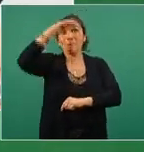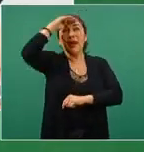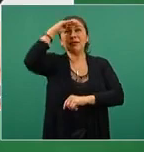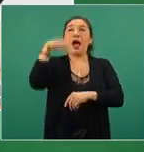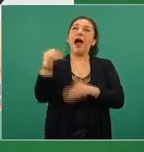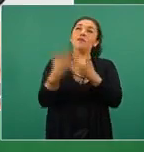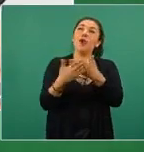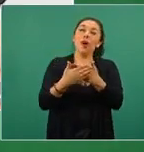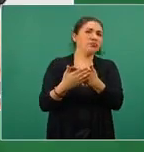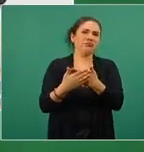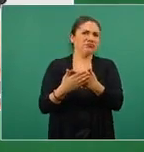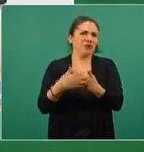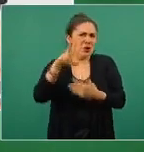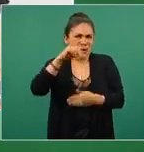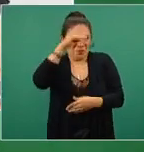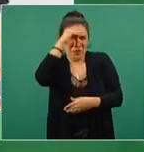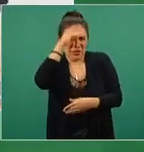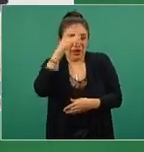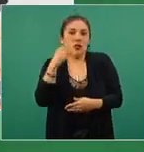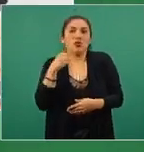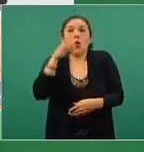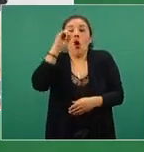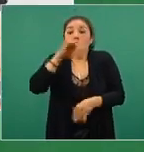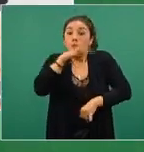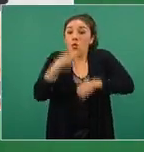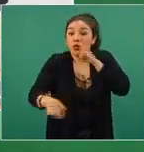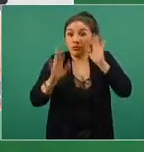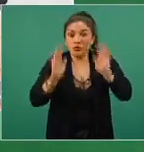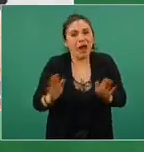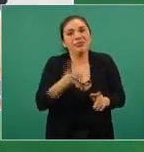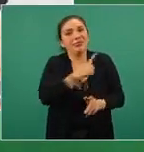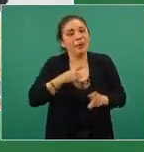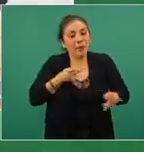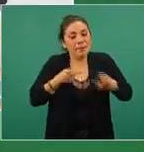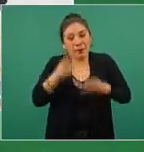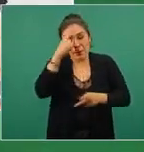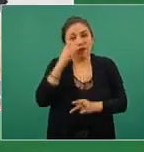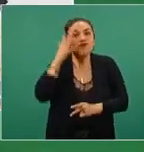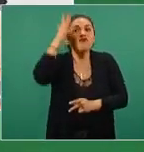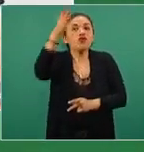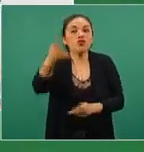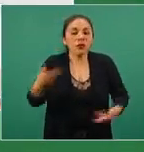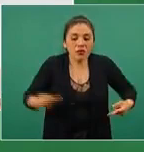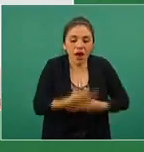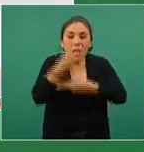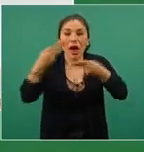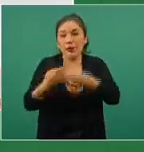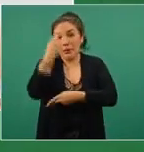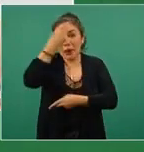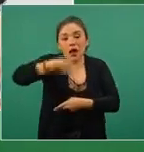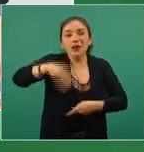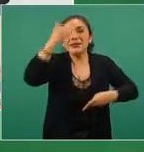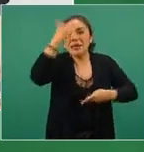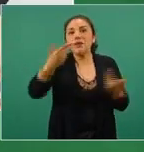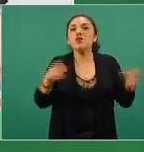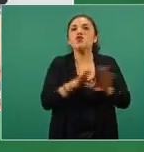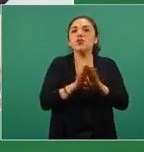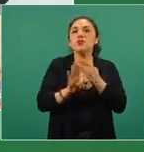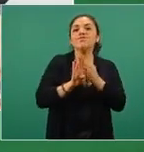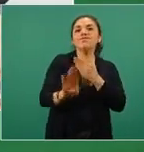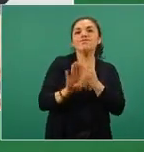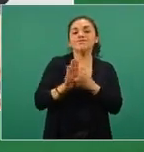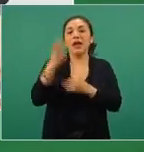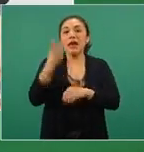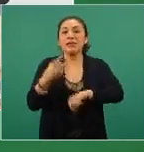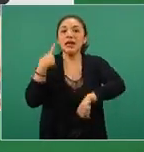muy posiblemente no va a ser la última. Tenemos que preparar a las futuras generaciones para que sepan prevenir